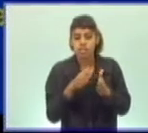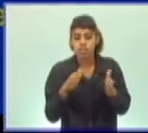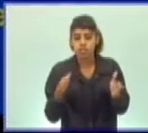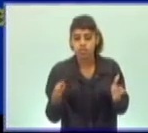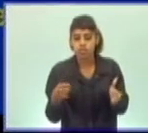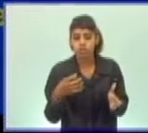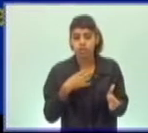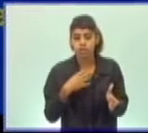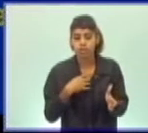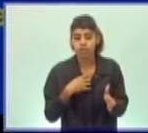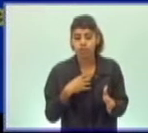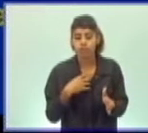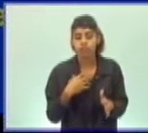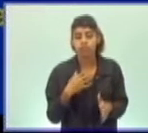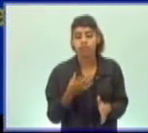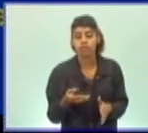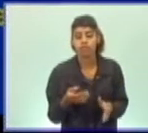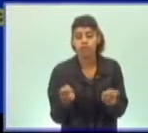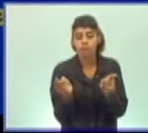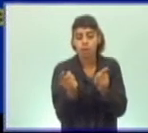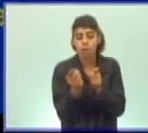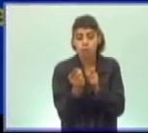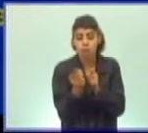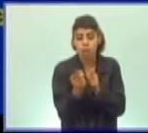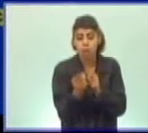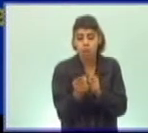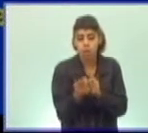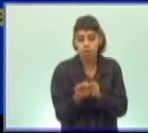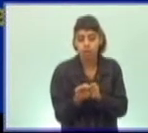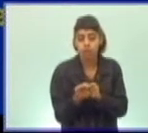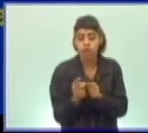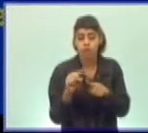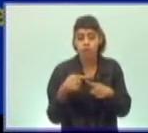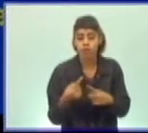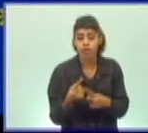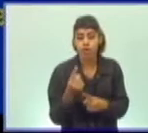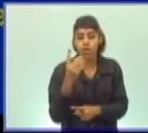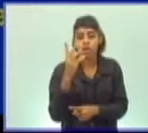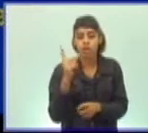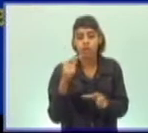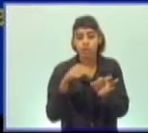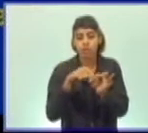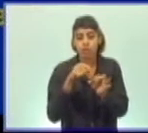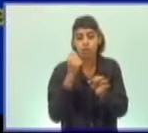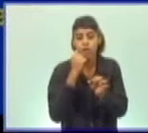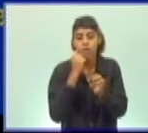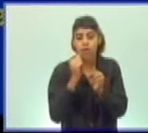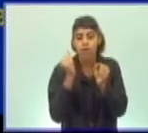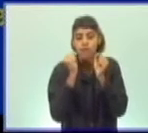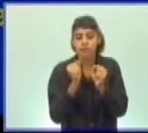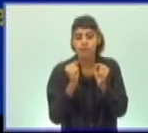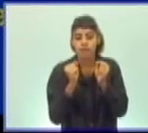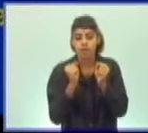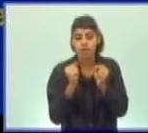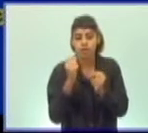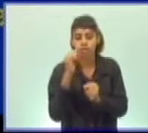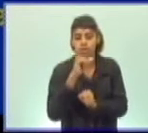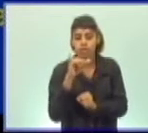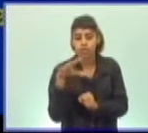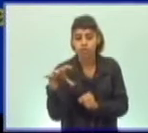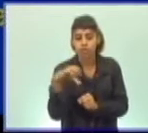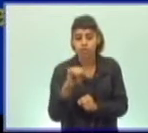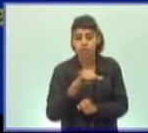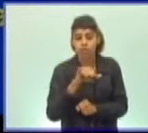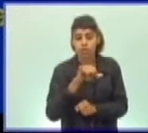provoca que disminuya el tamaño del átomo. ¿Por qué? Porque al tener el núcleo mayor fuerza y todos presentar la misma cantidad de niveles de